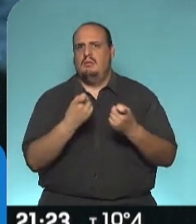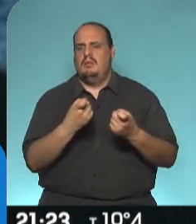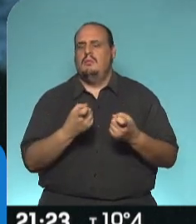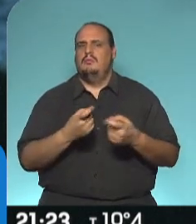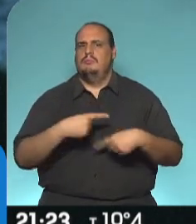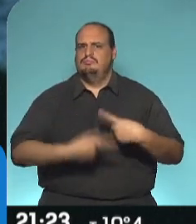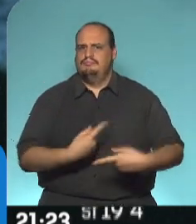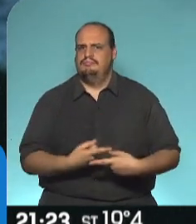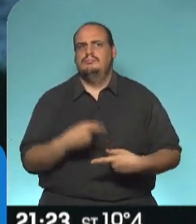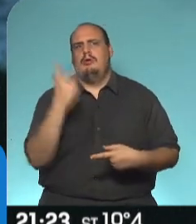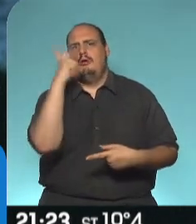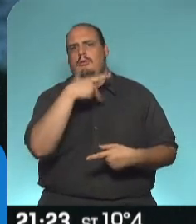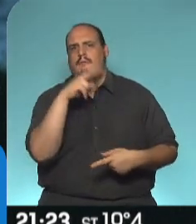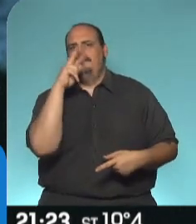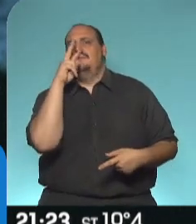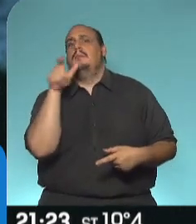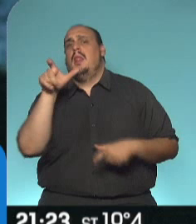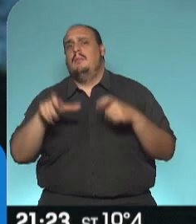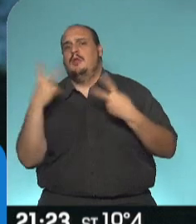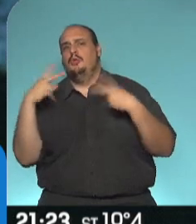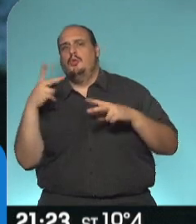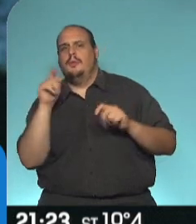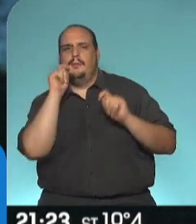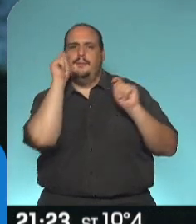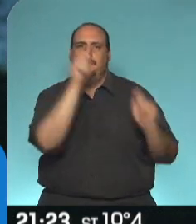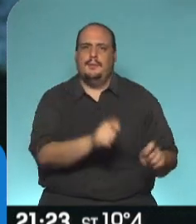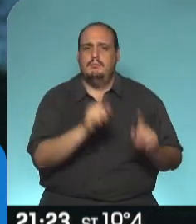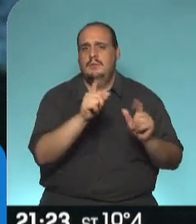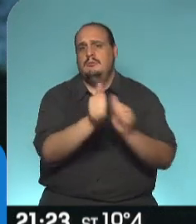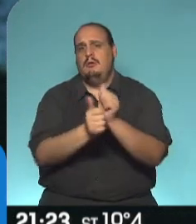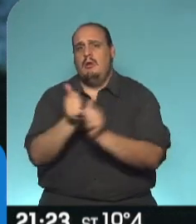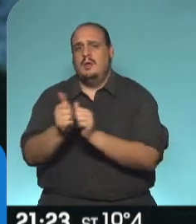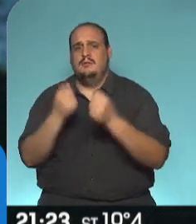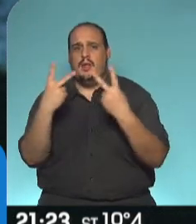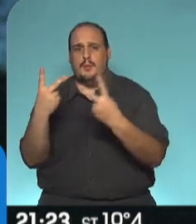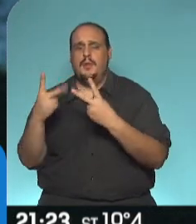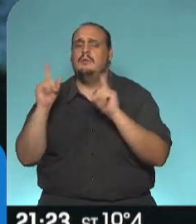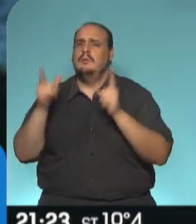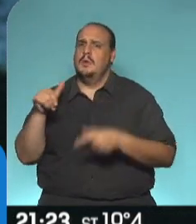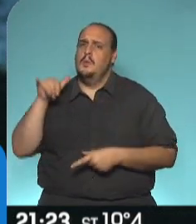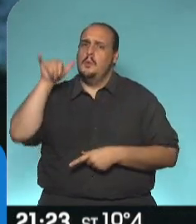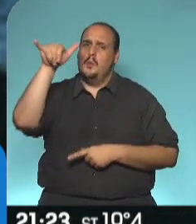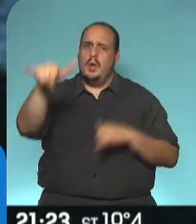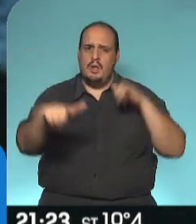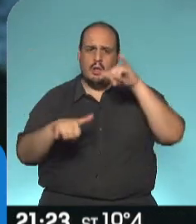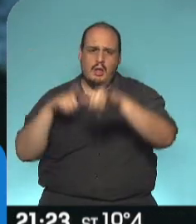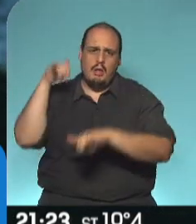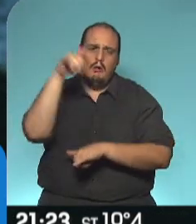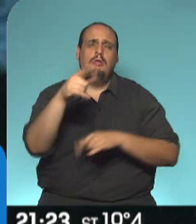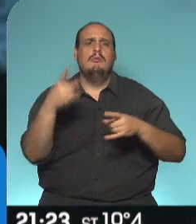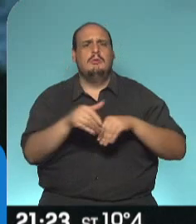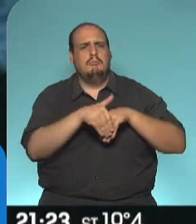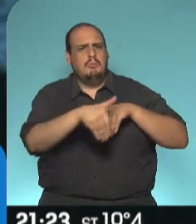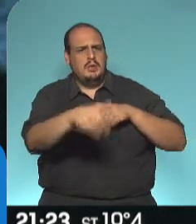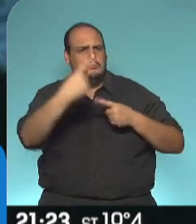estén en buenas condiciones para que los turistas vuelvan a visitarnos lo mismo con las agencias de viajes con los vuelos con el transporte aerocomercial con el transporte terrestre también